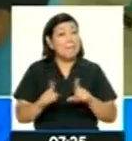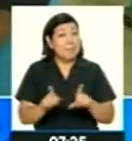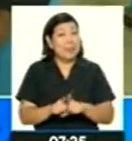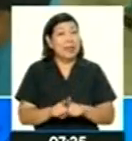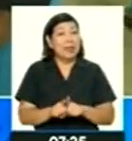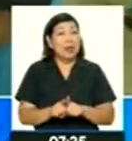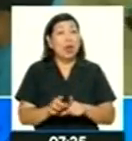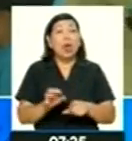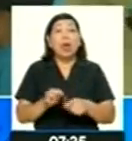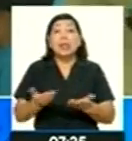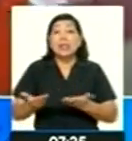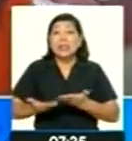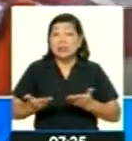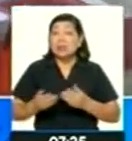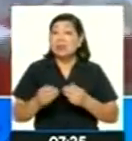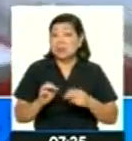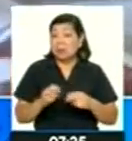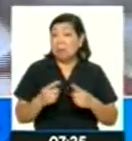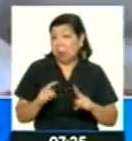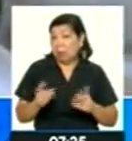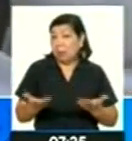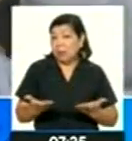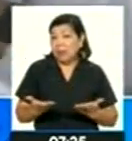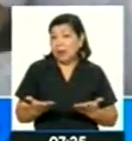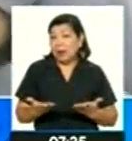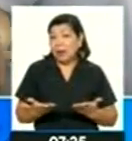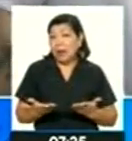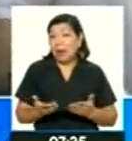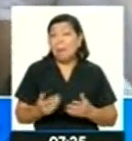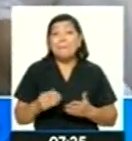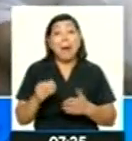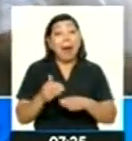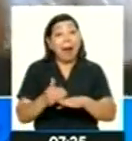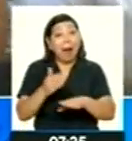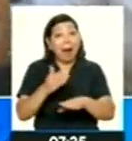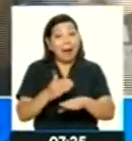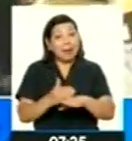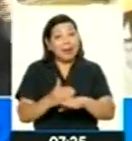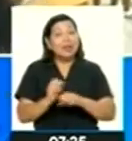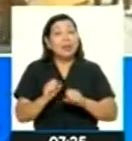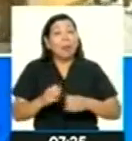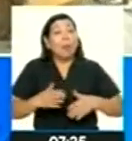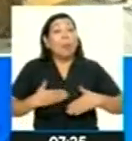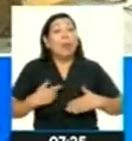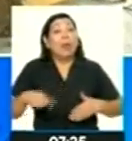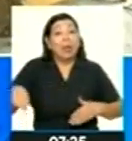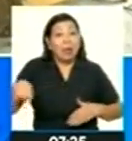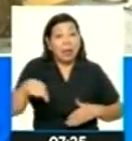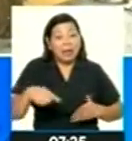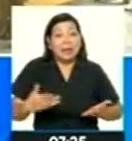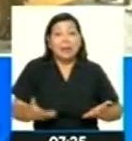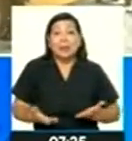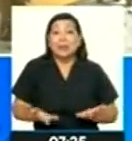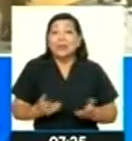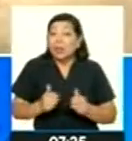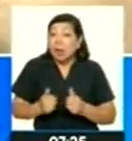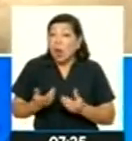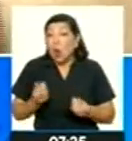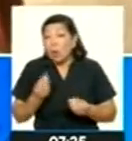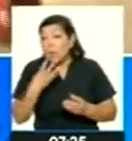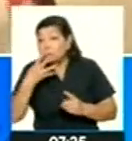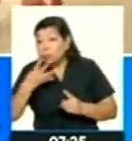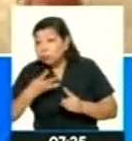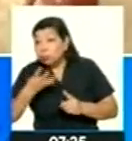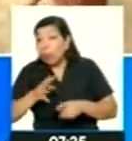atención en los servicios que está permitiendo un diagnóstico más temprano para poder hacer un seguimiento adecuado